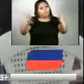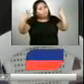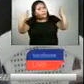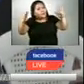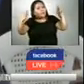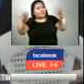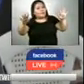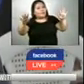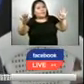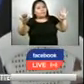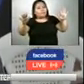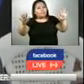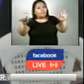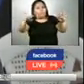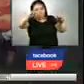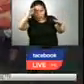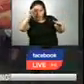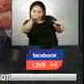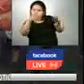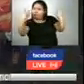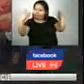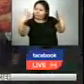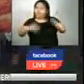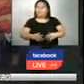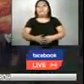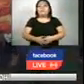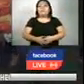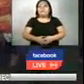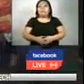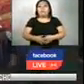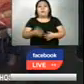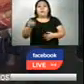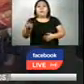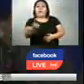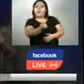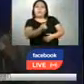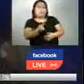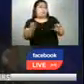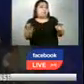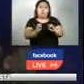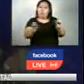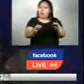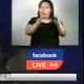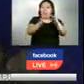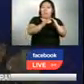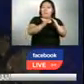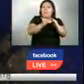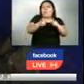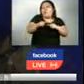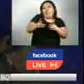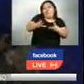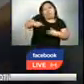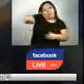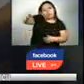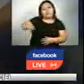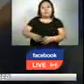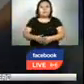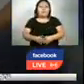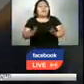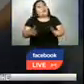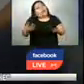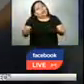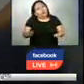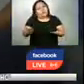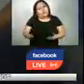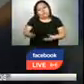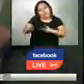Felicidades por el trabajo que está haciendo. Hay muchas personas sin hogar que se niegan a ir al albergue, por lo que solo